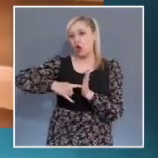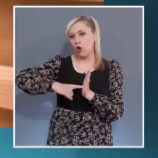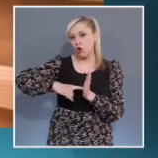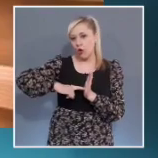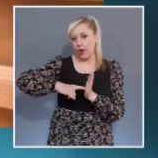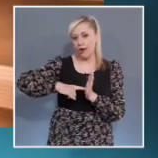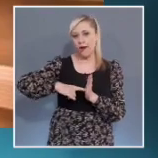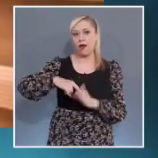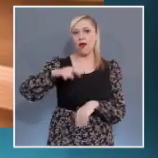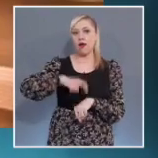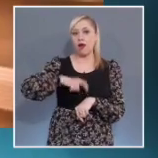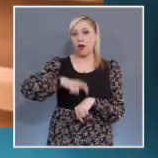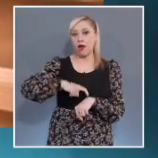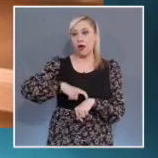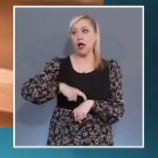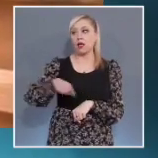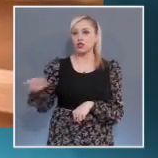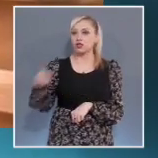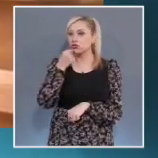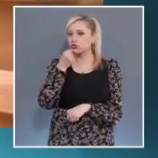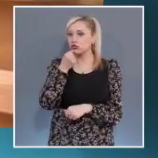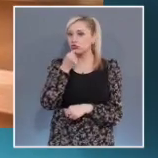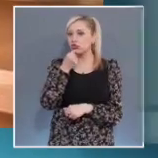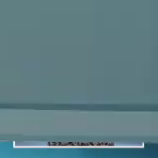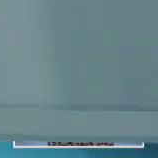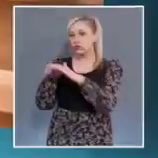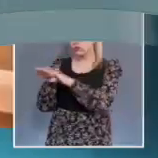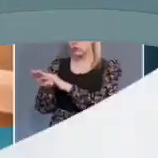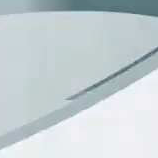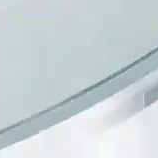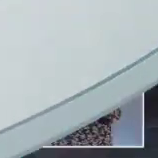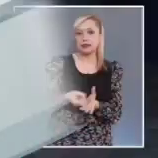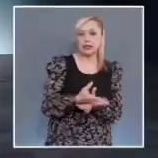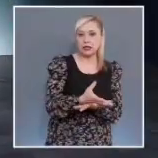cuenta los horarios de entrada y de salida de los niños.